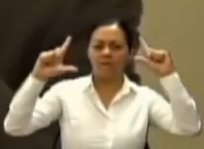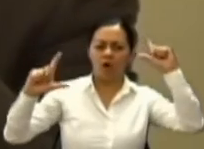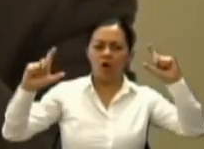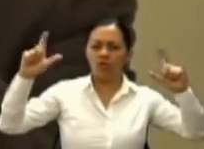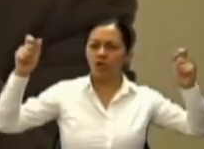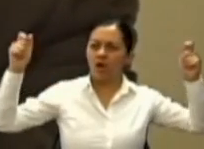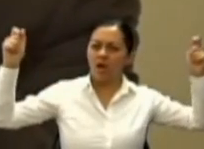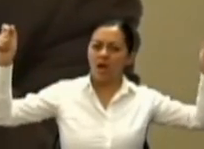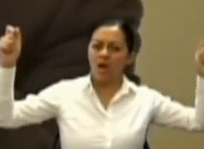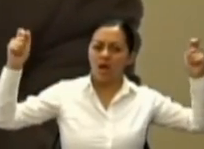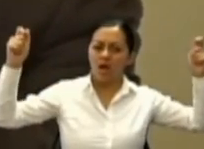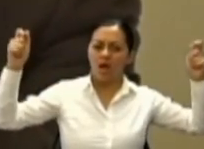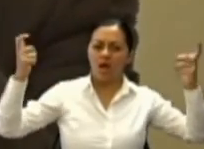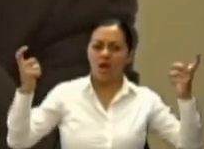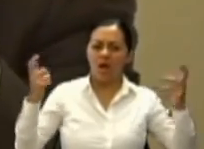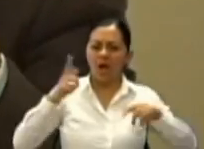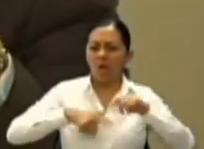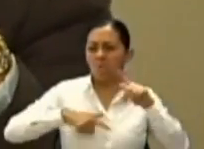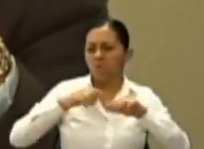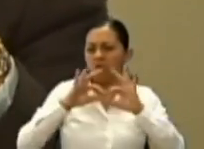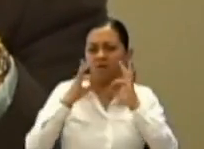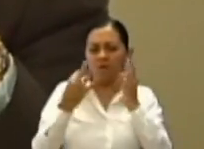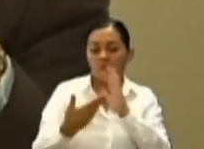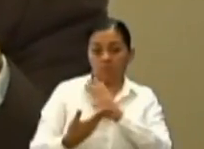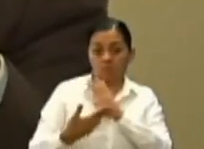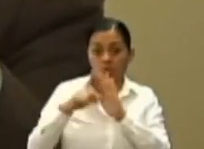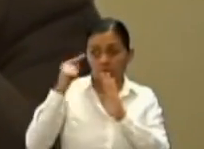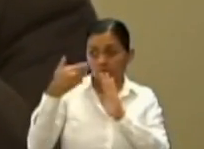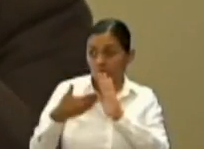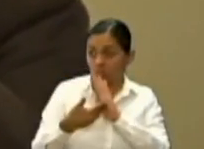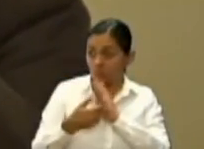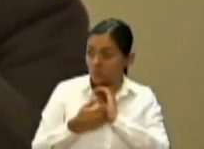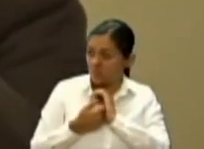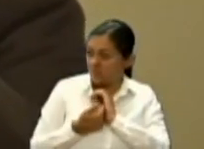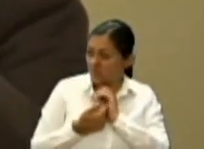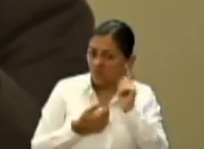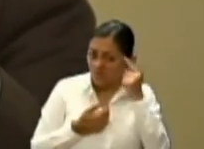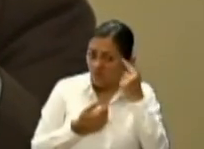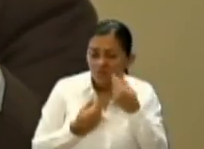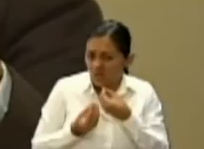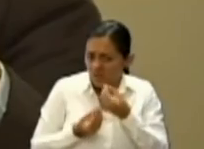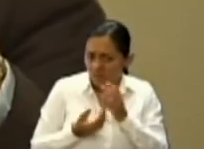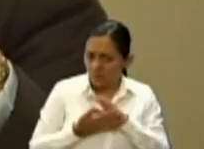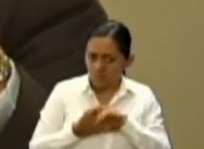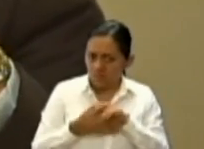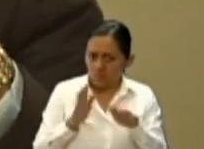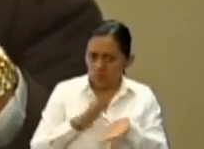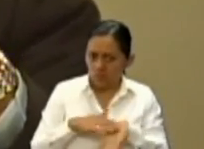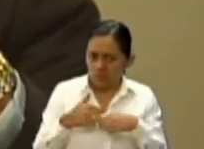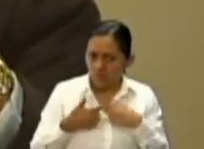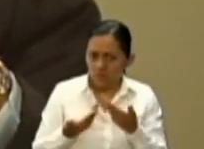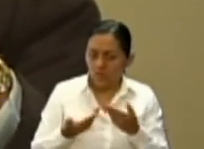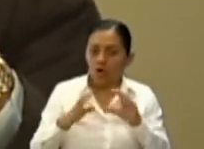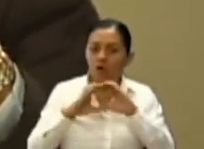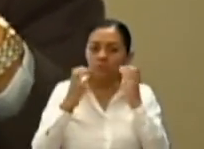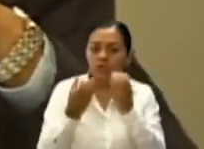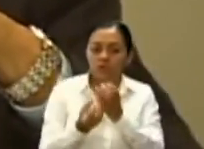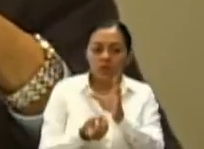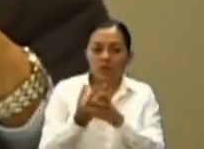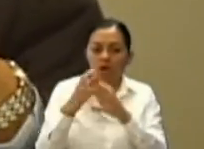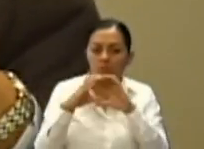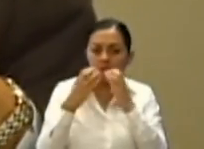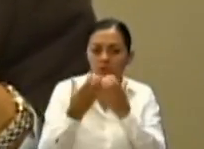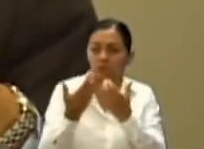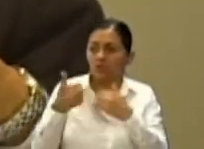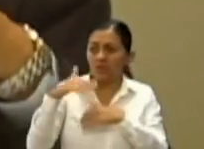del general gabela los amigos familiares contra el gobierno ya que tiene que ver gobiernan y es lo que hemos hecho una comisión frente a